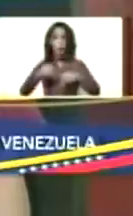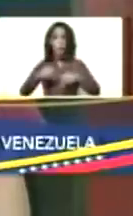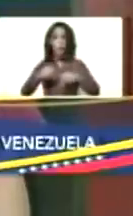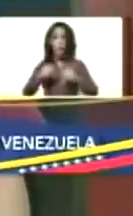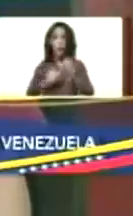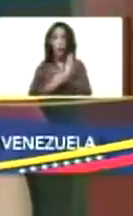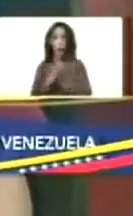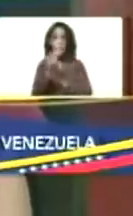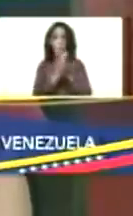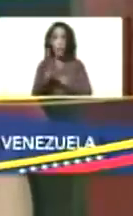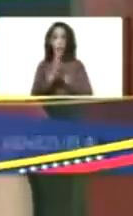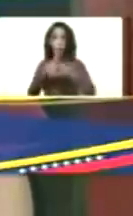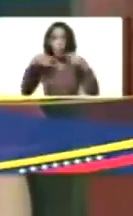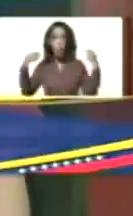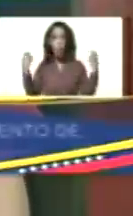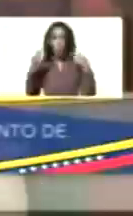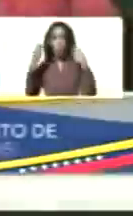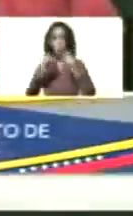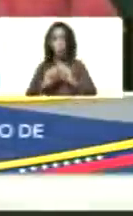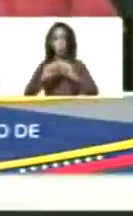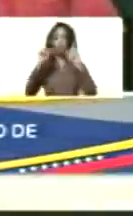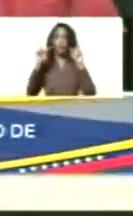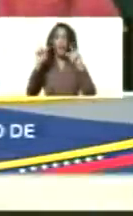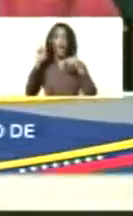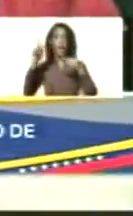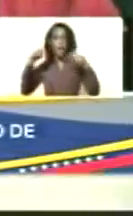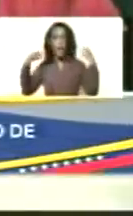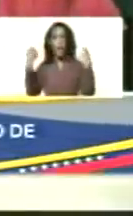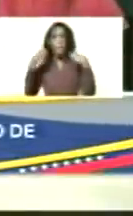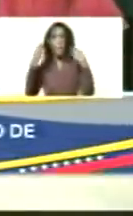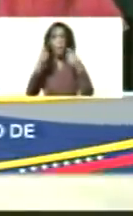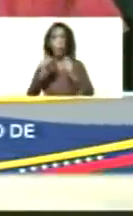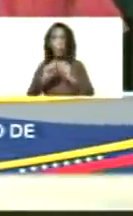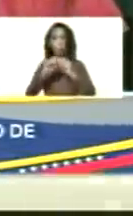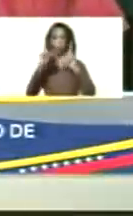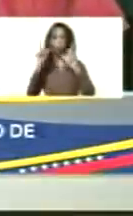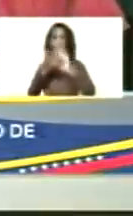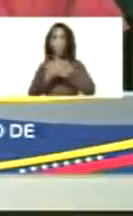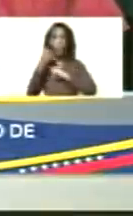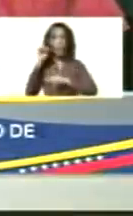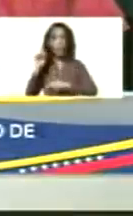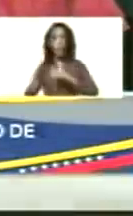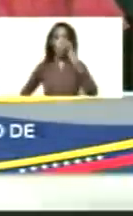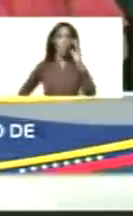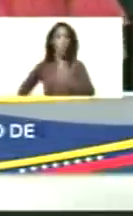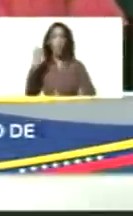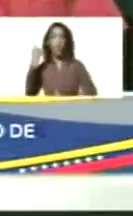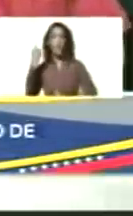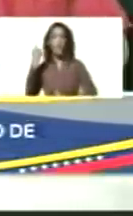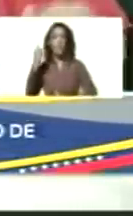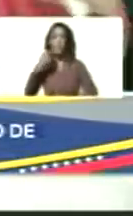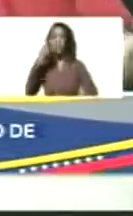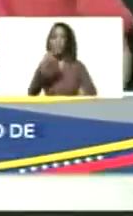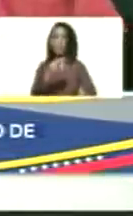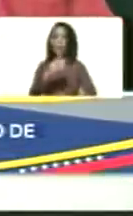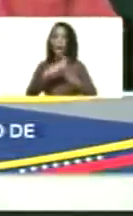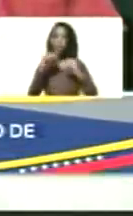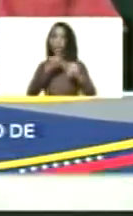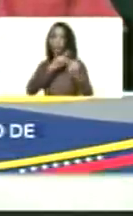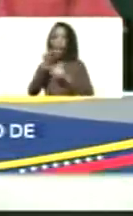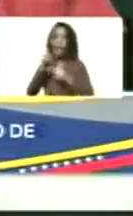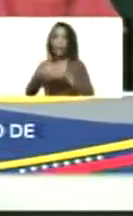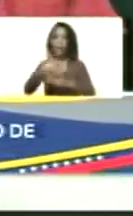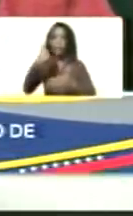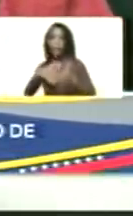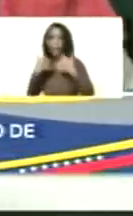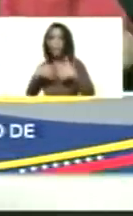una campaña admirable. Una campaña admirable para, una vez por todas, decirle a todas esas transnacionales